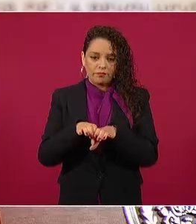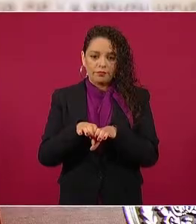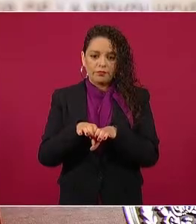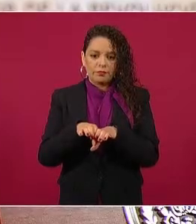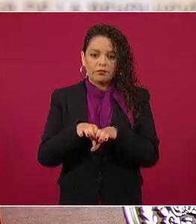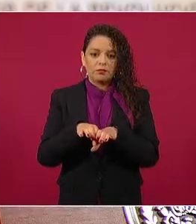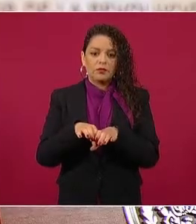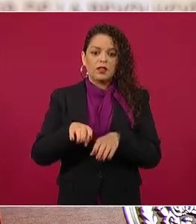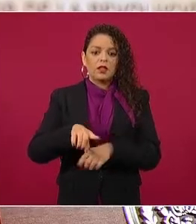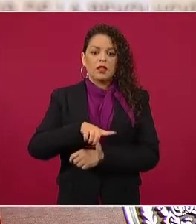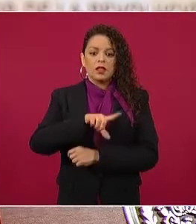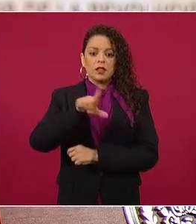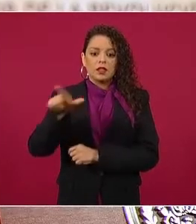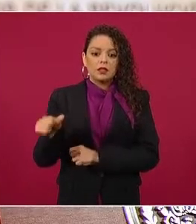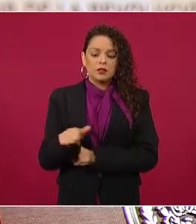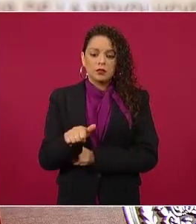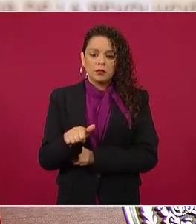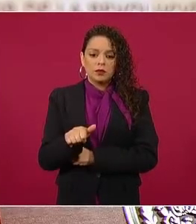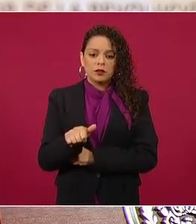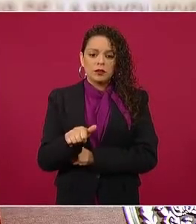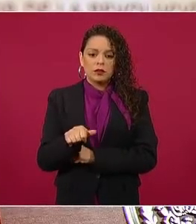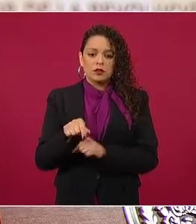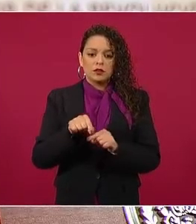luego nos vamos con los ERIs.